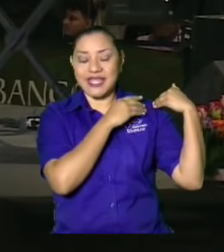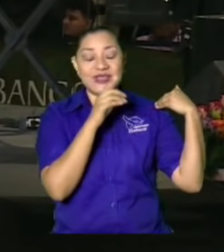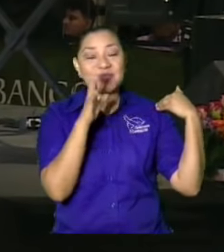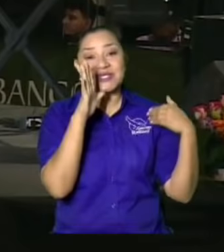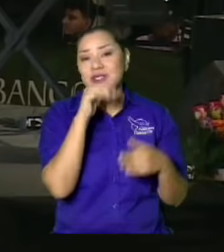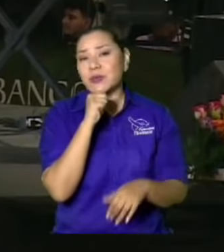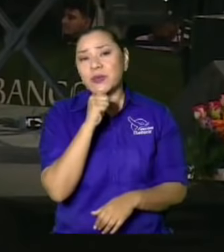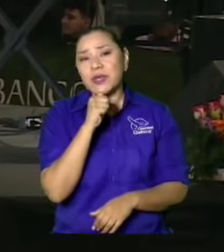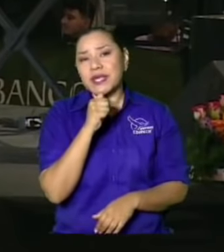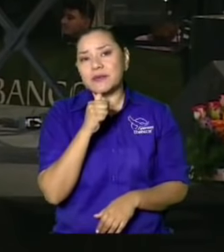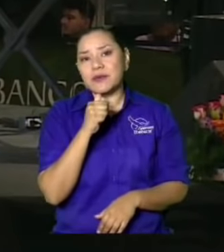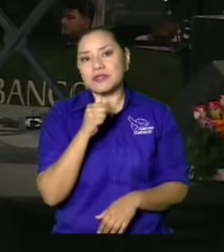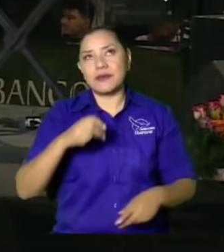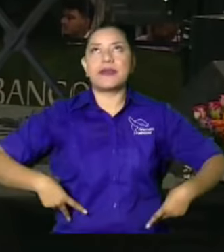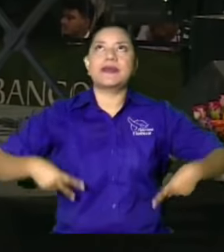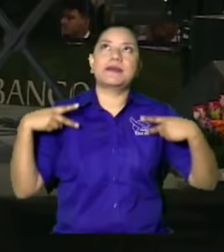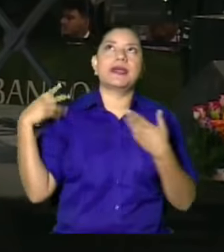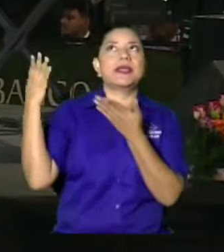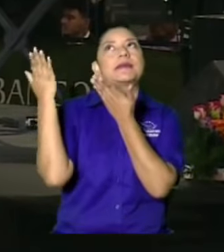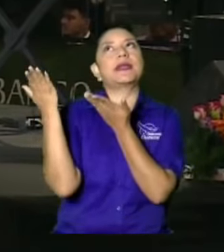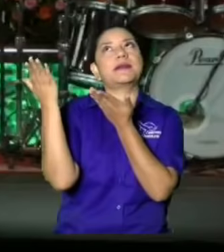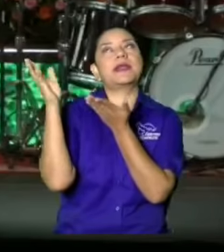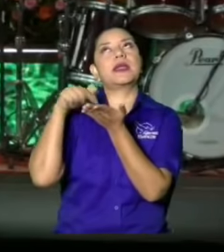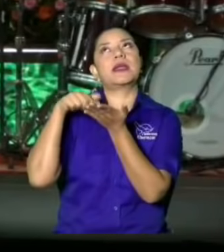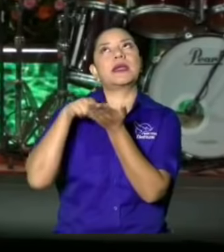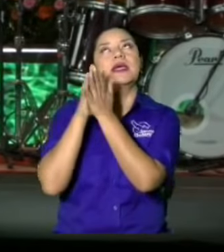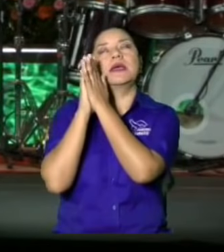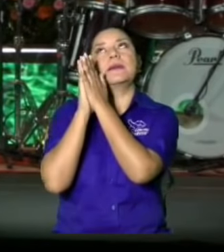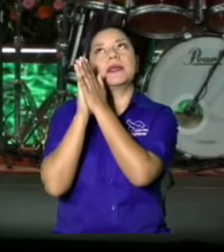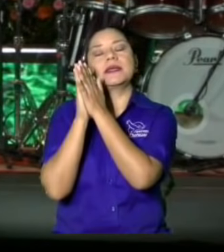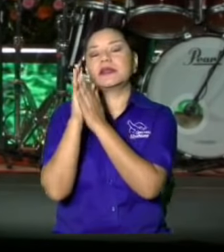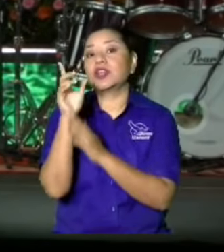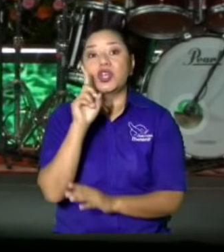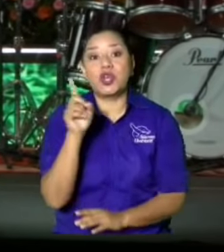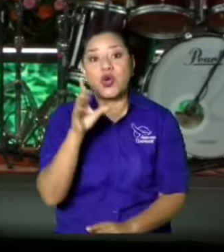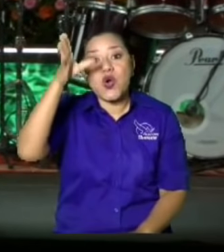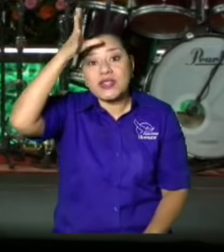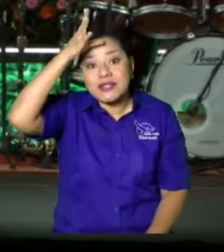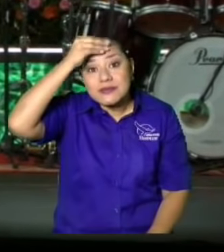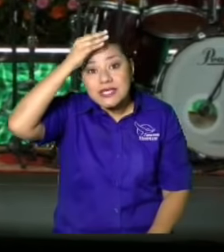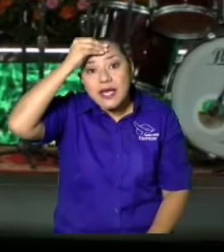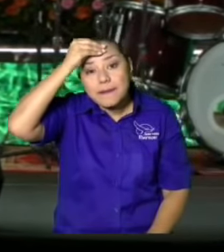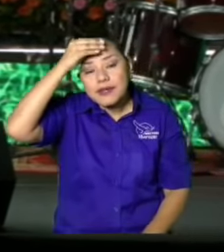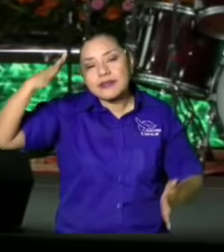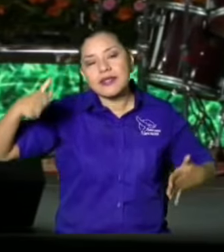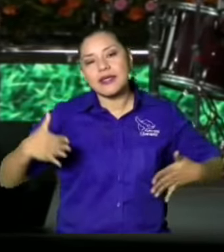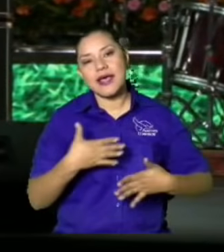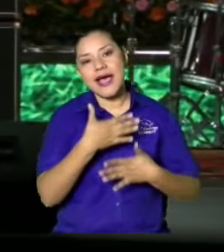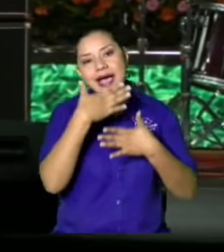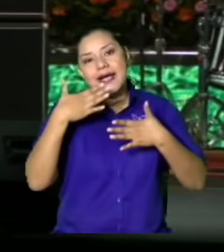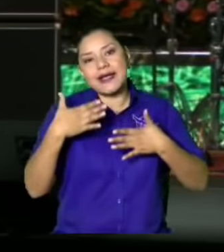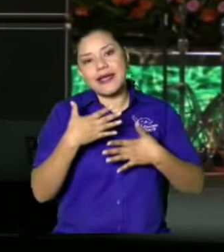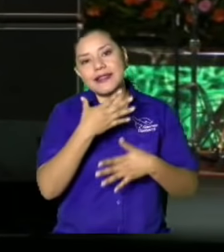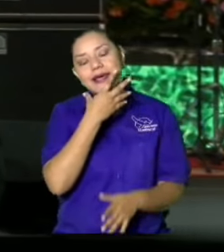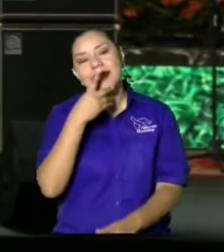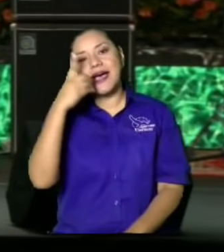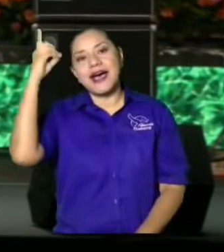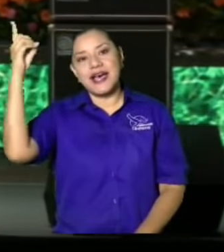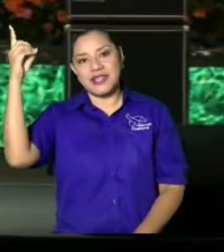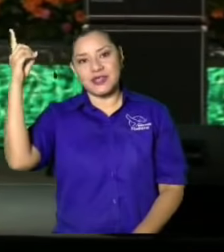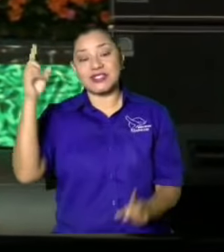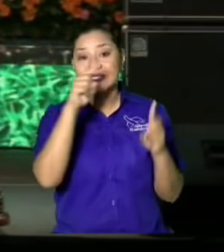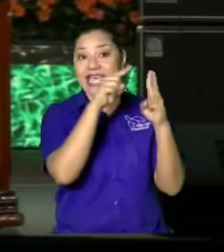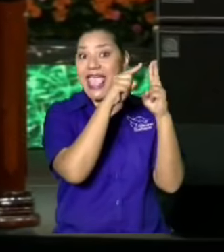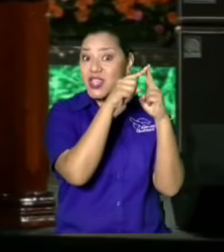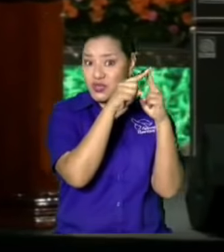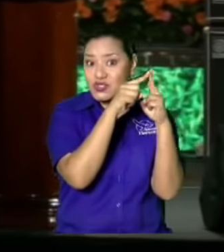vivir, hermano, solo pidiendo. No, tenemos que aprender a agradar a Dios. Entonces ellos entraron, hermano, a la tierra